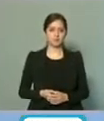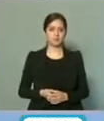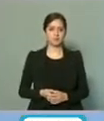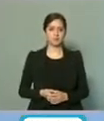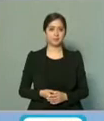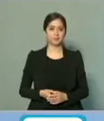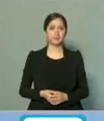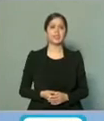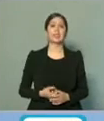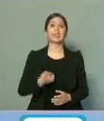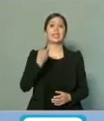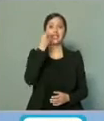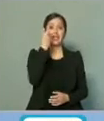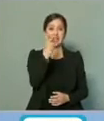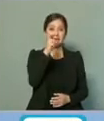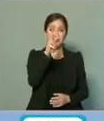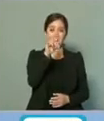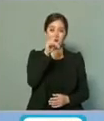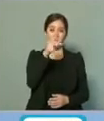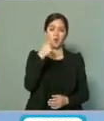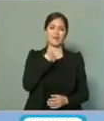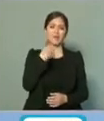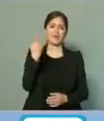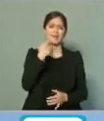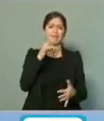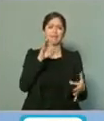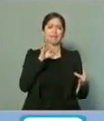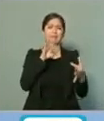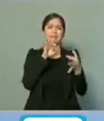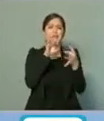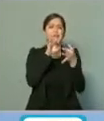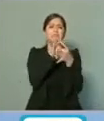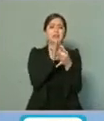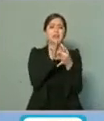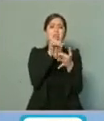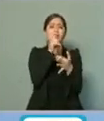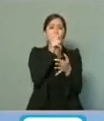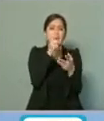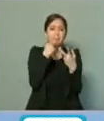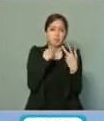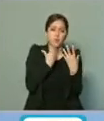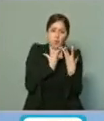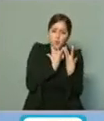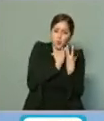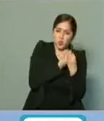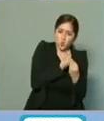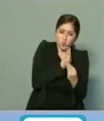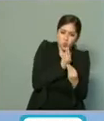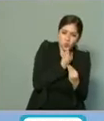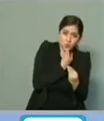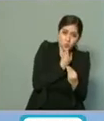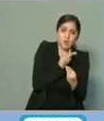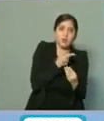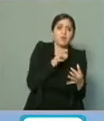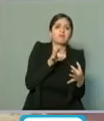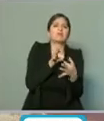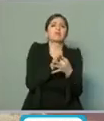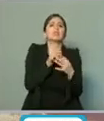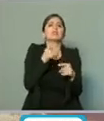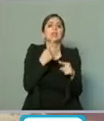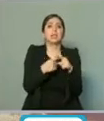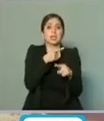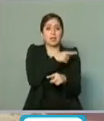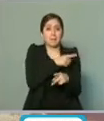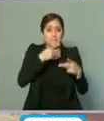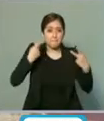esta necesidad instintiva que tiene cualquier niño de sentirse apegado a alguien. Sí. Y este vínculo se hace con aquella persona